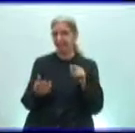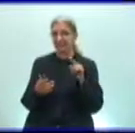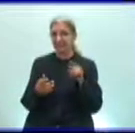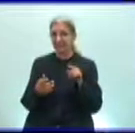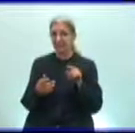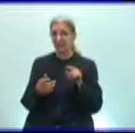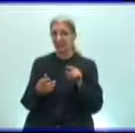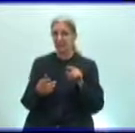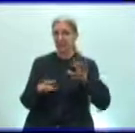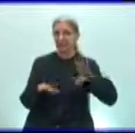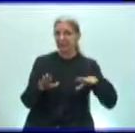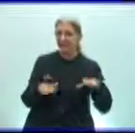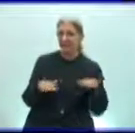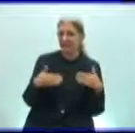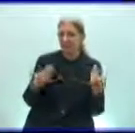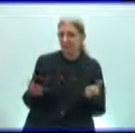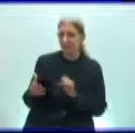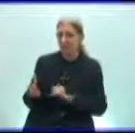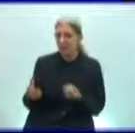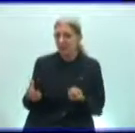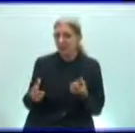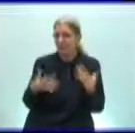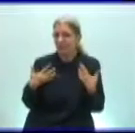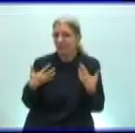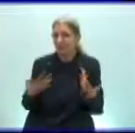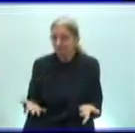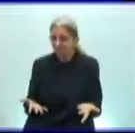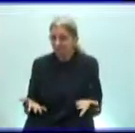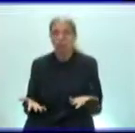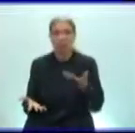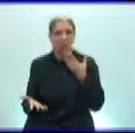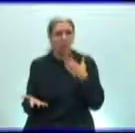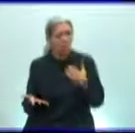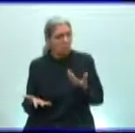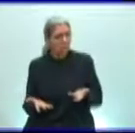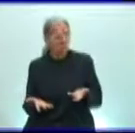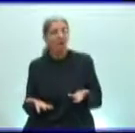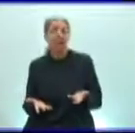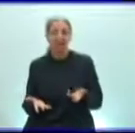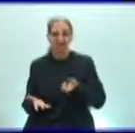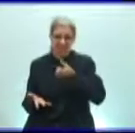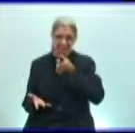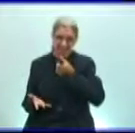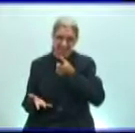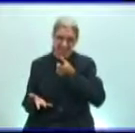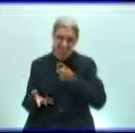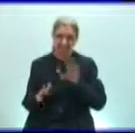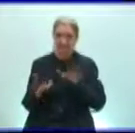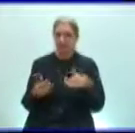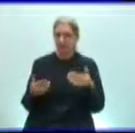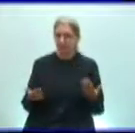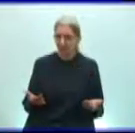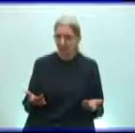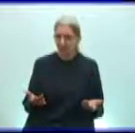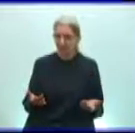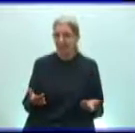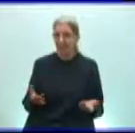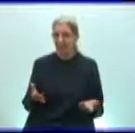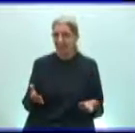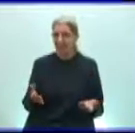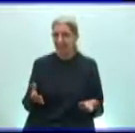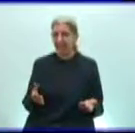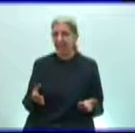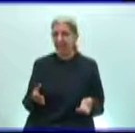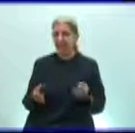determinar el dominio. ¿Cómo vamos a determinar el dominio? Bueno, aquí es muy fácil, ¿verdad? Tenemos que analizar que